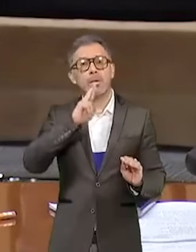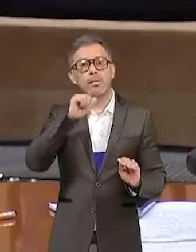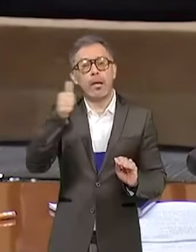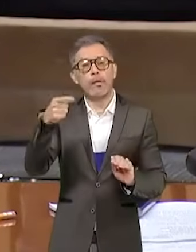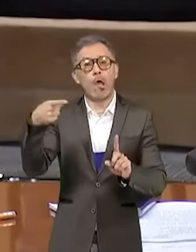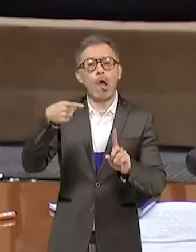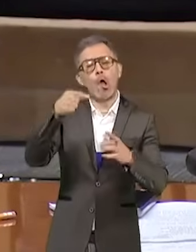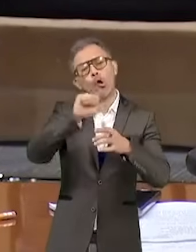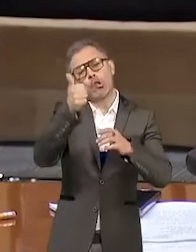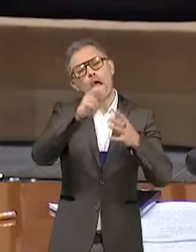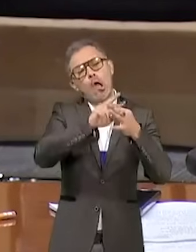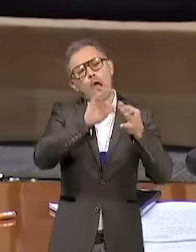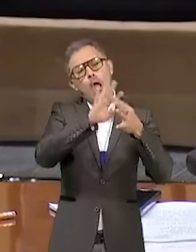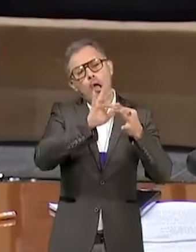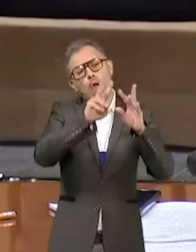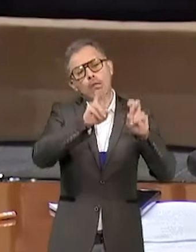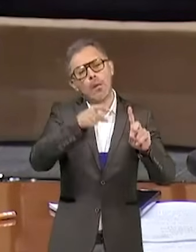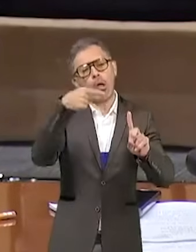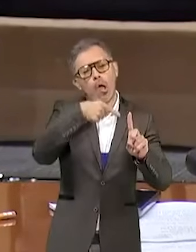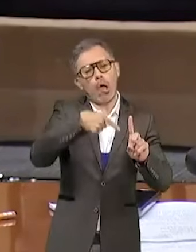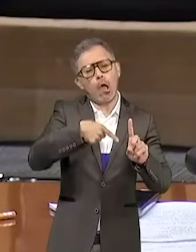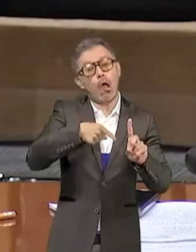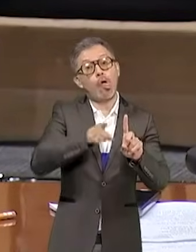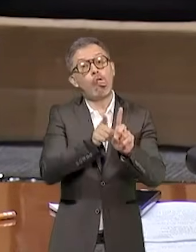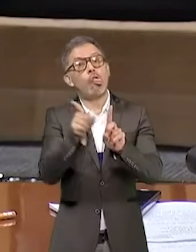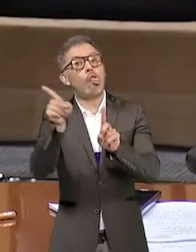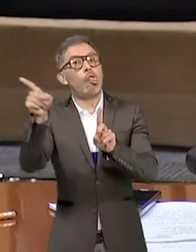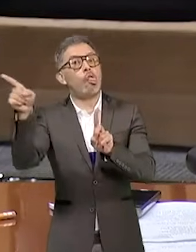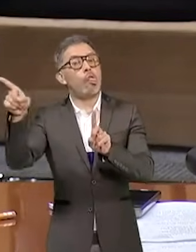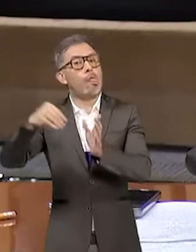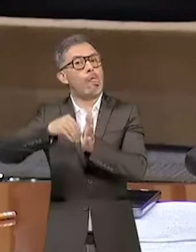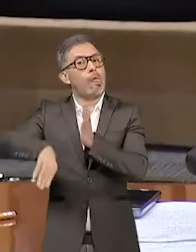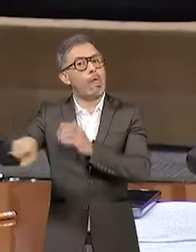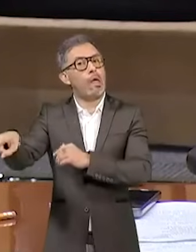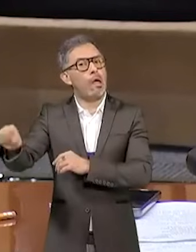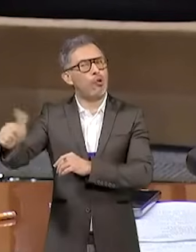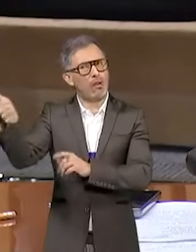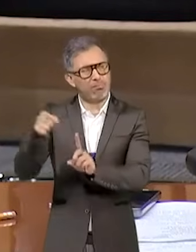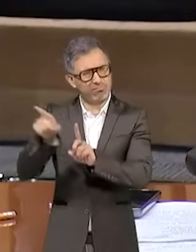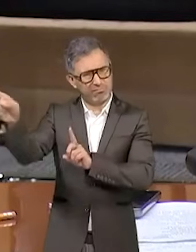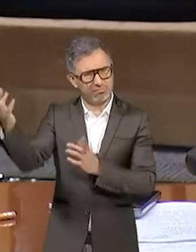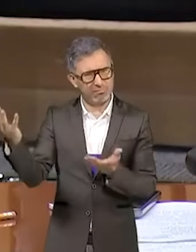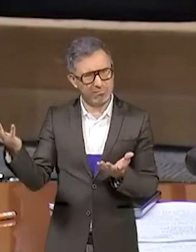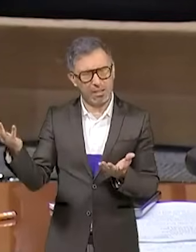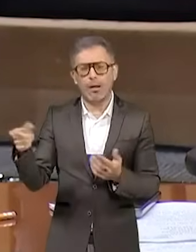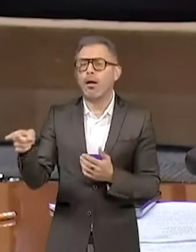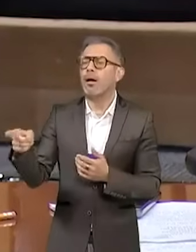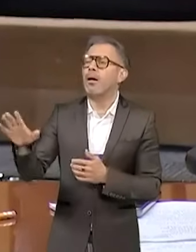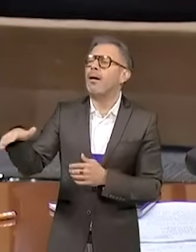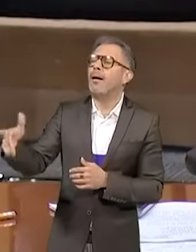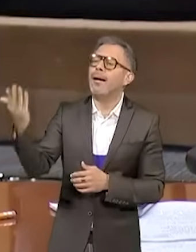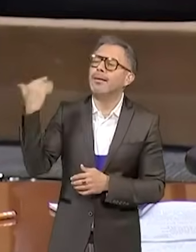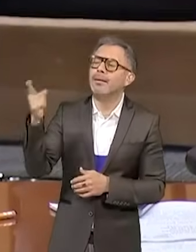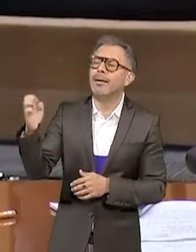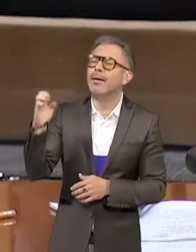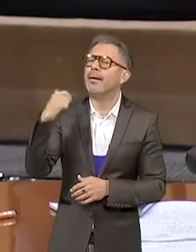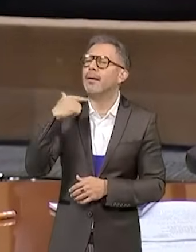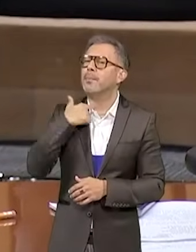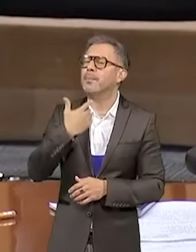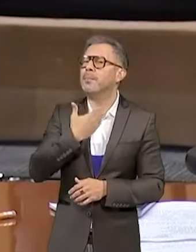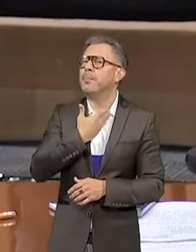evadió. ¿Qué opinaban de que el presidente de la República, cuando era